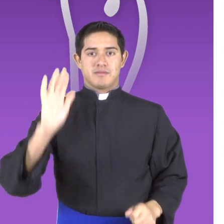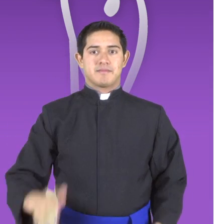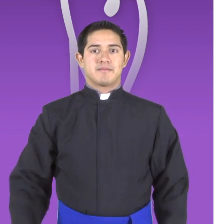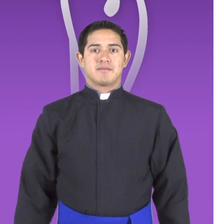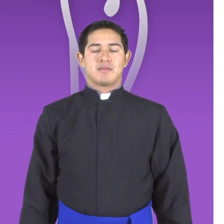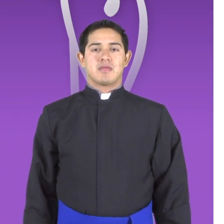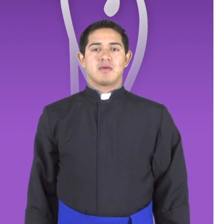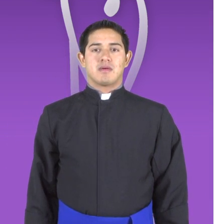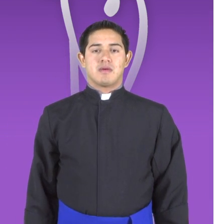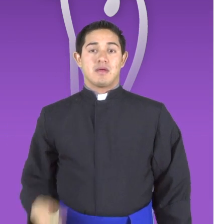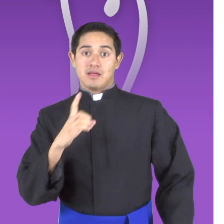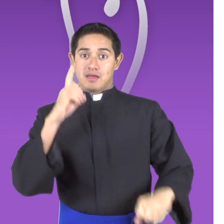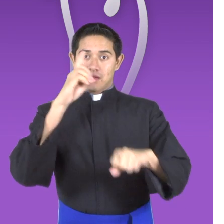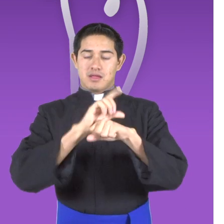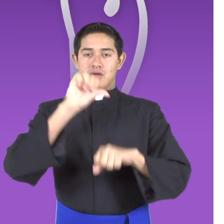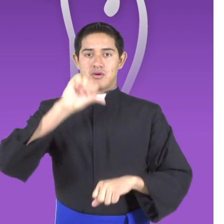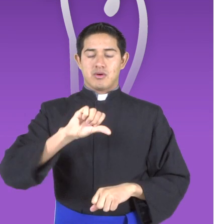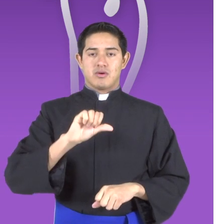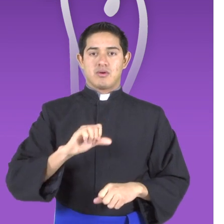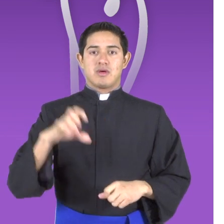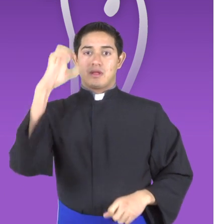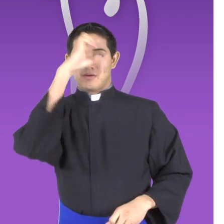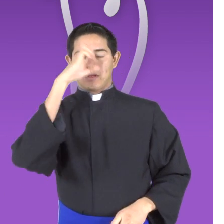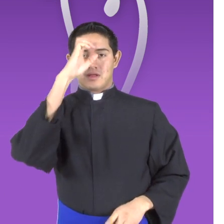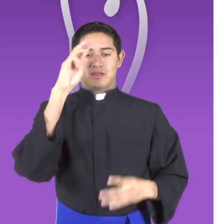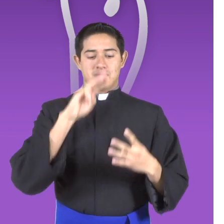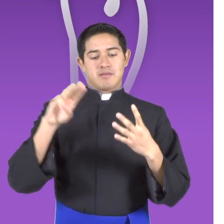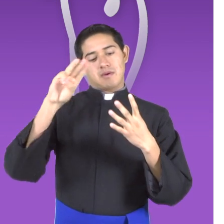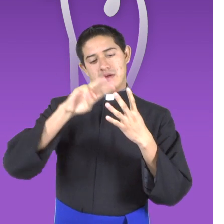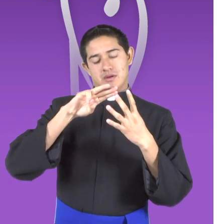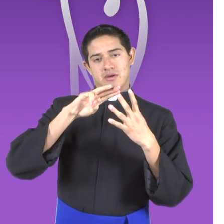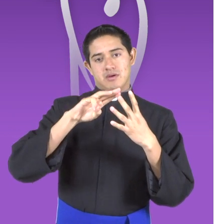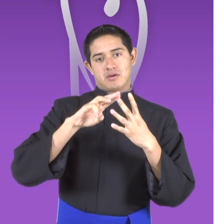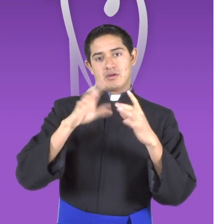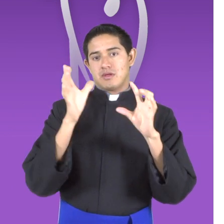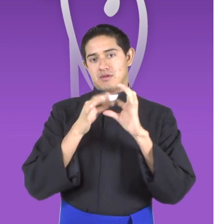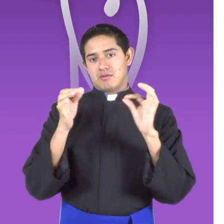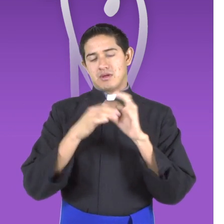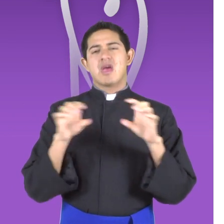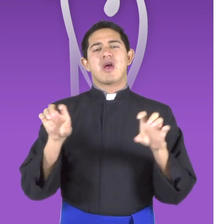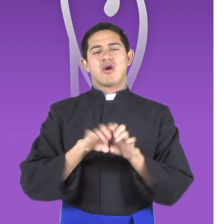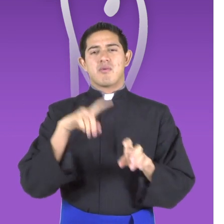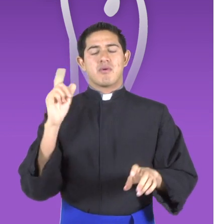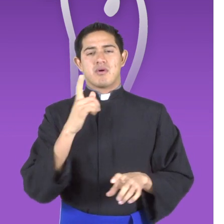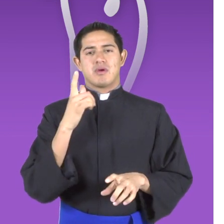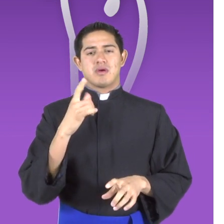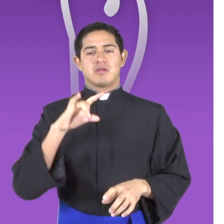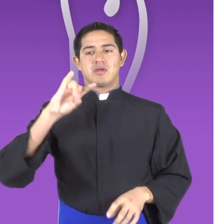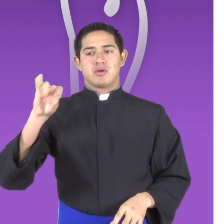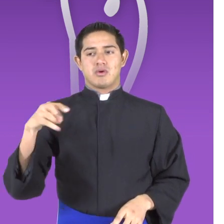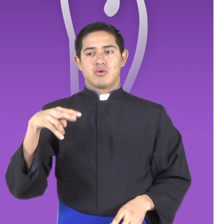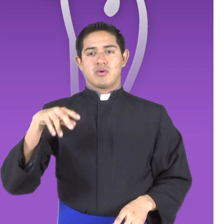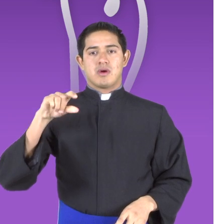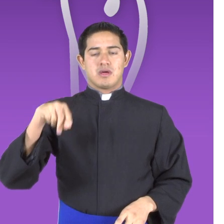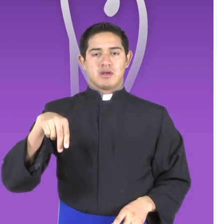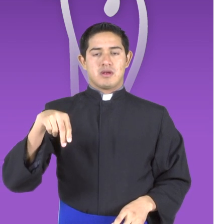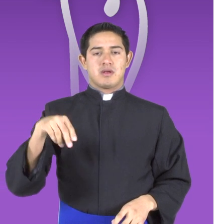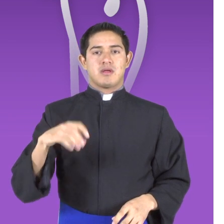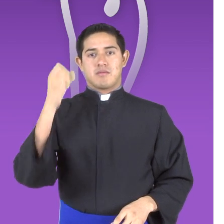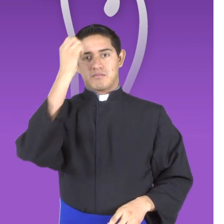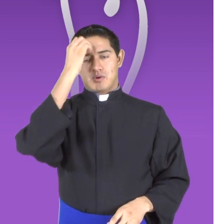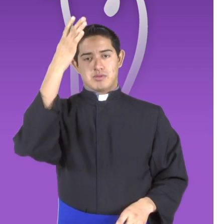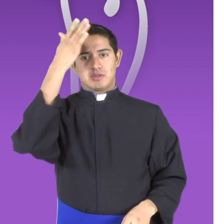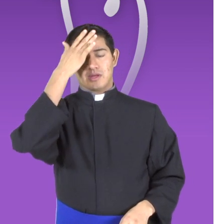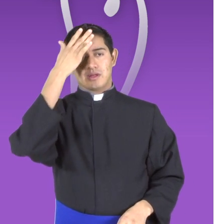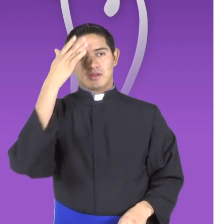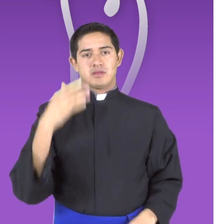El día de hoy, el evangelista San Marcos nos describe cómo era el personaje de Juan el Bautista, personaje que en su